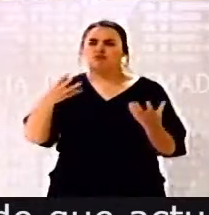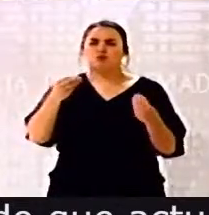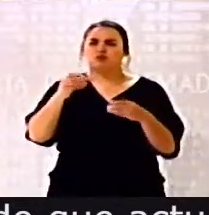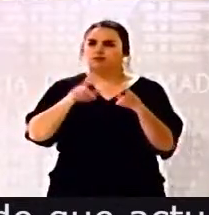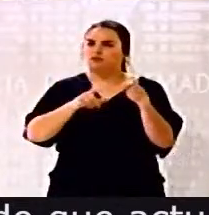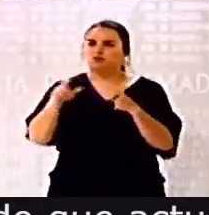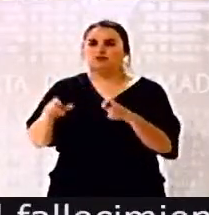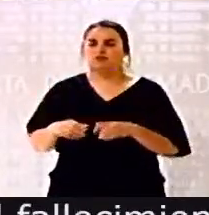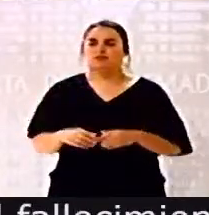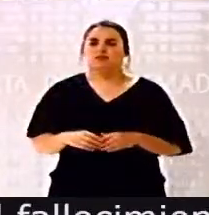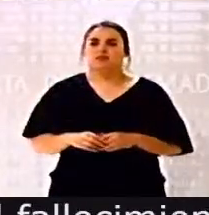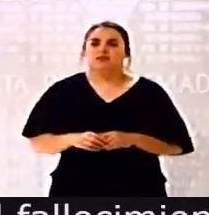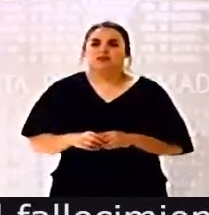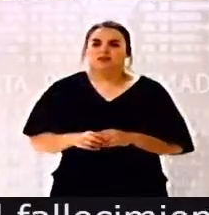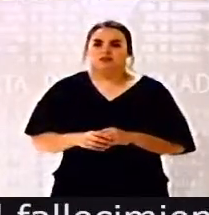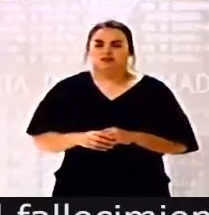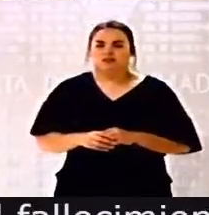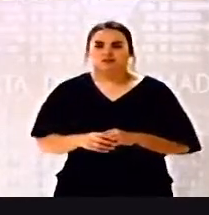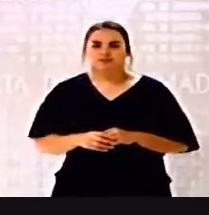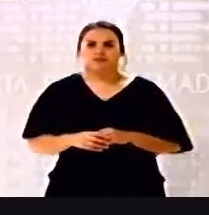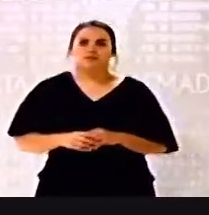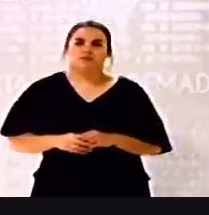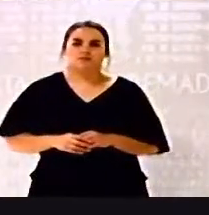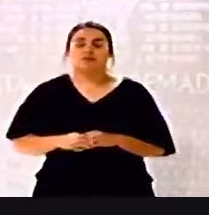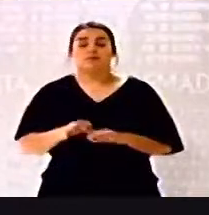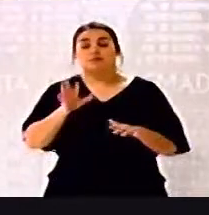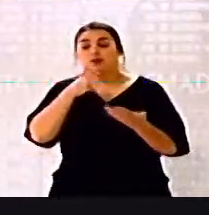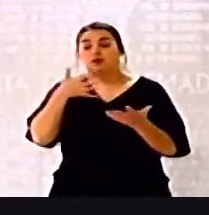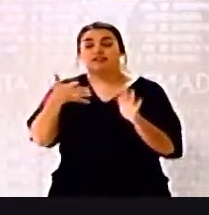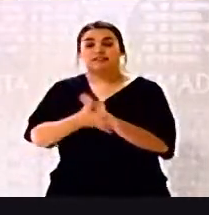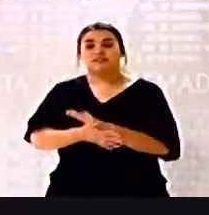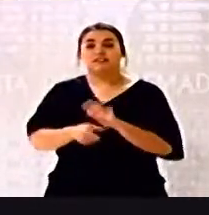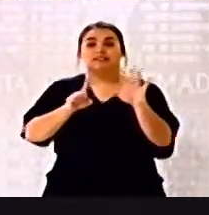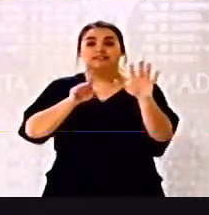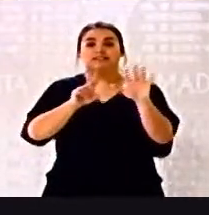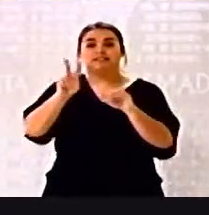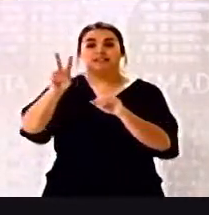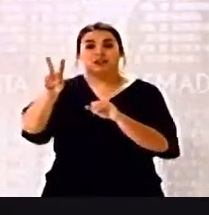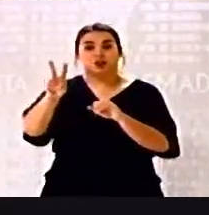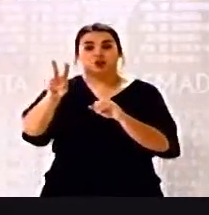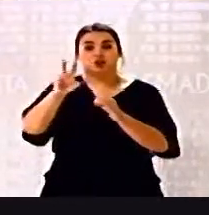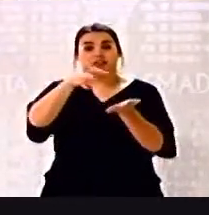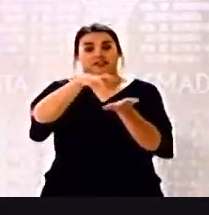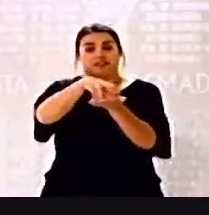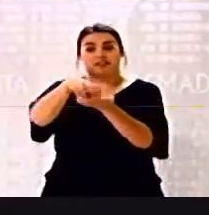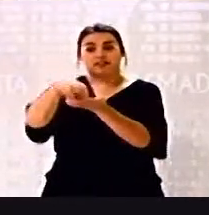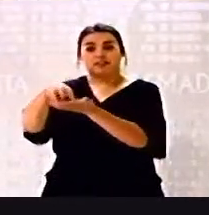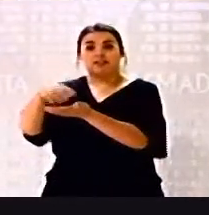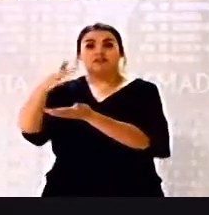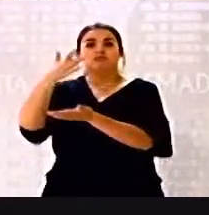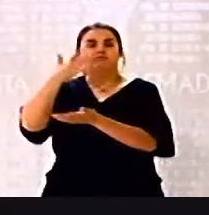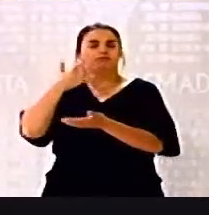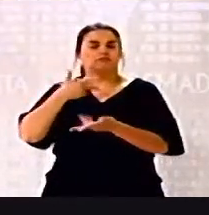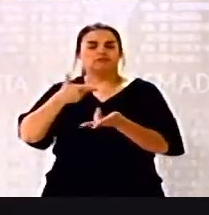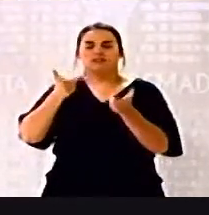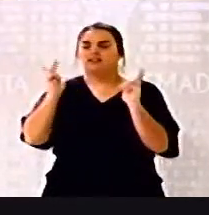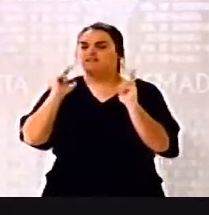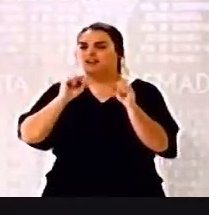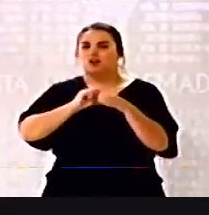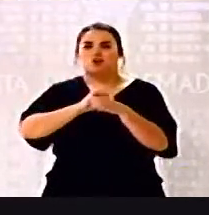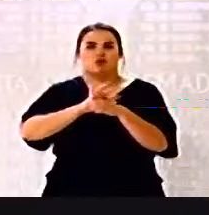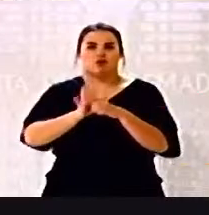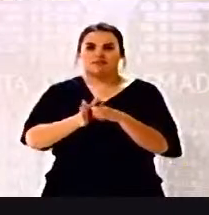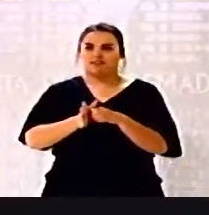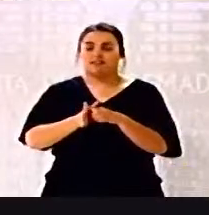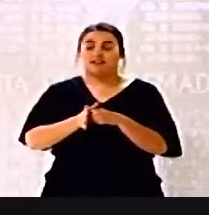personas. Esto hace que a día de hoy tengamos 62 centros libres de COVID-19